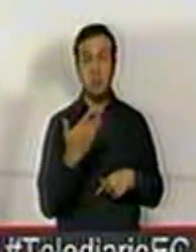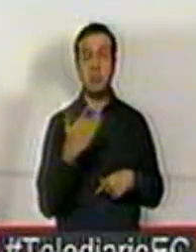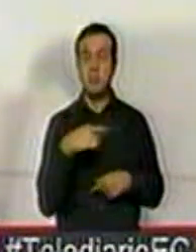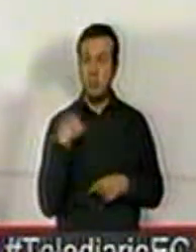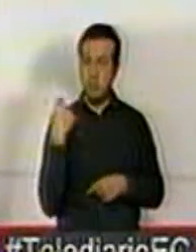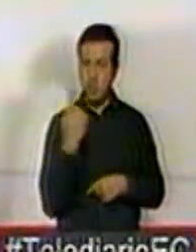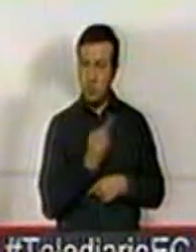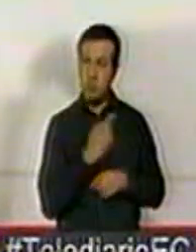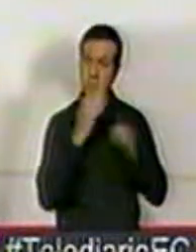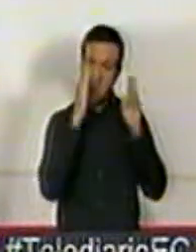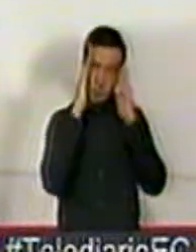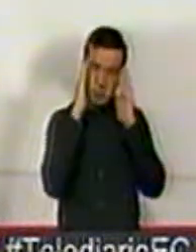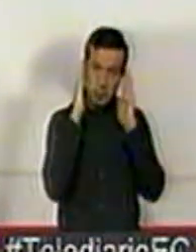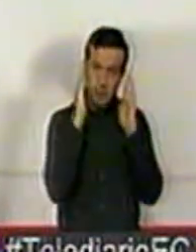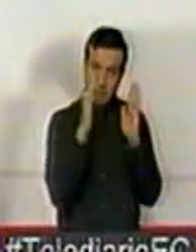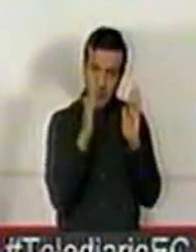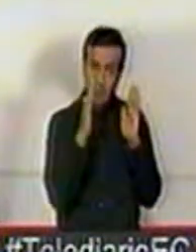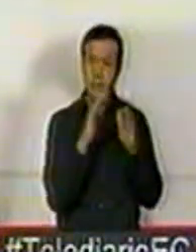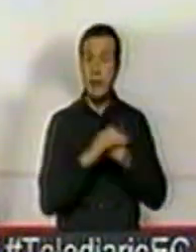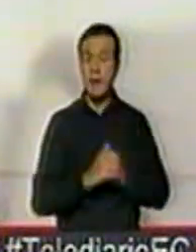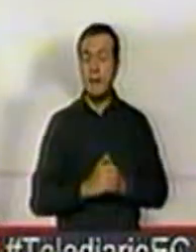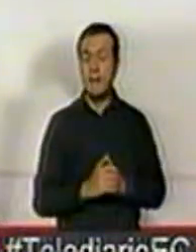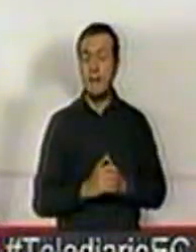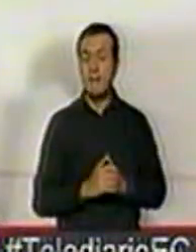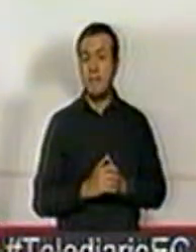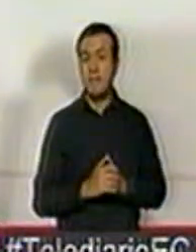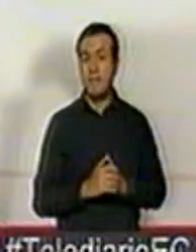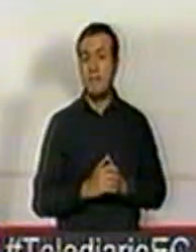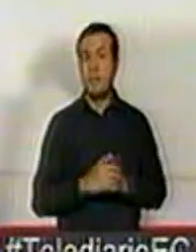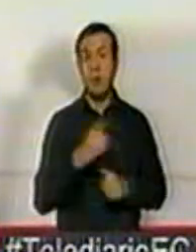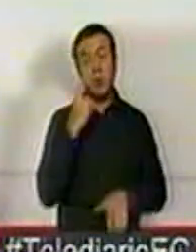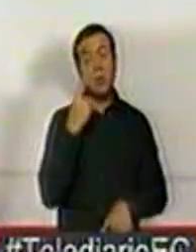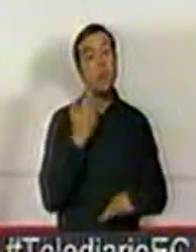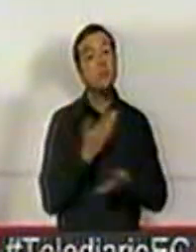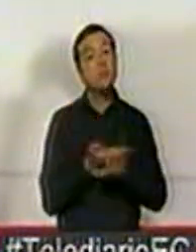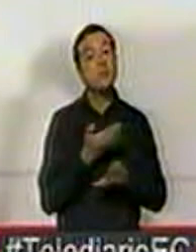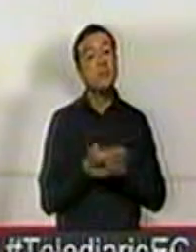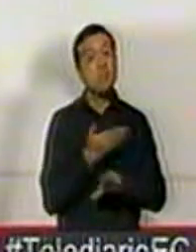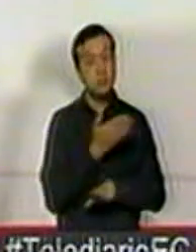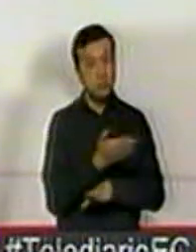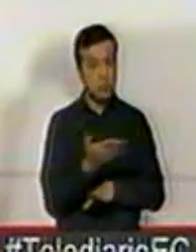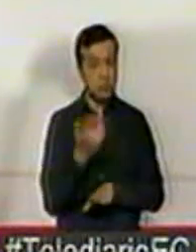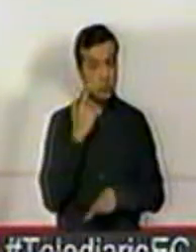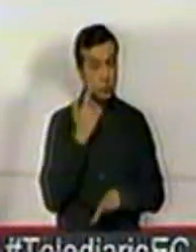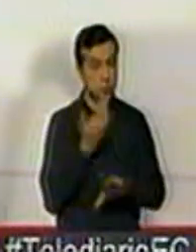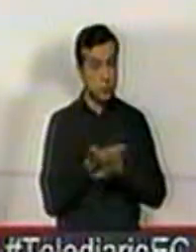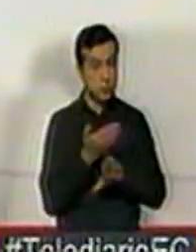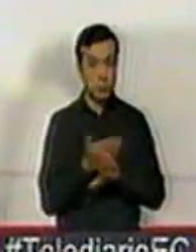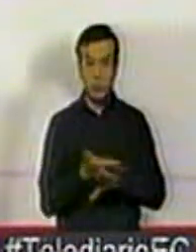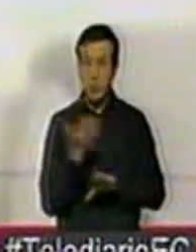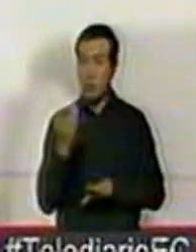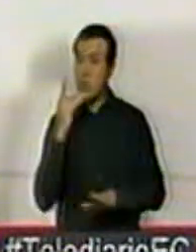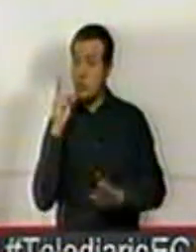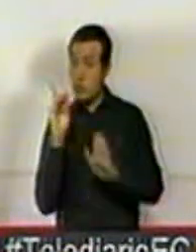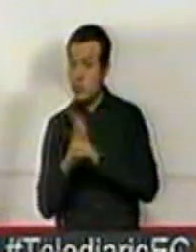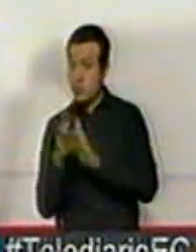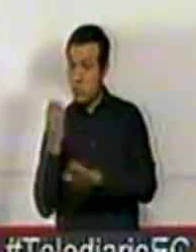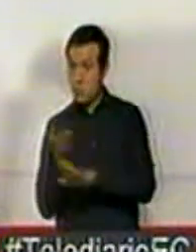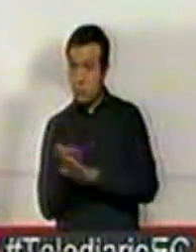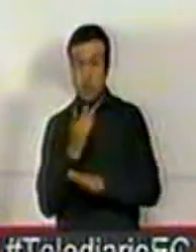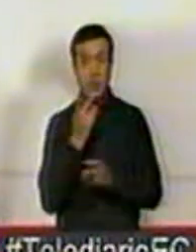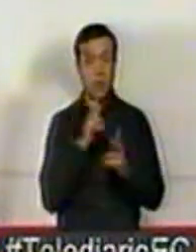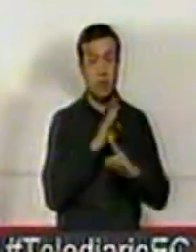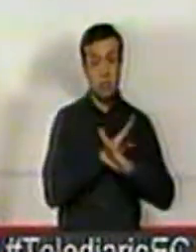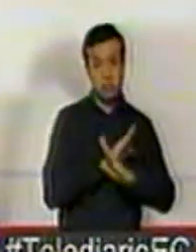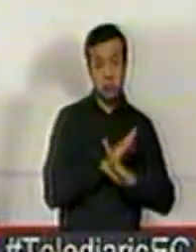a escuchar incluso los argumentos que se puedan poner allí, tanto de acusación como de